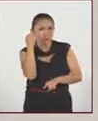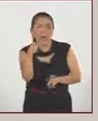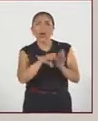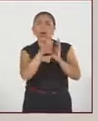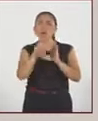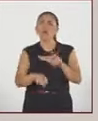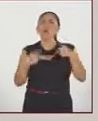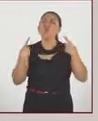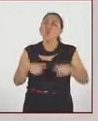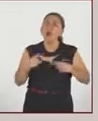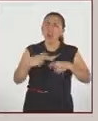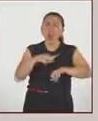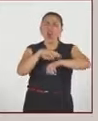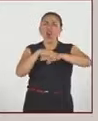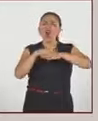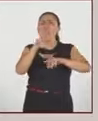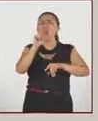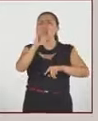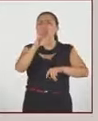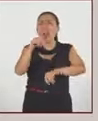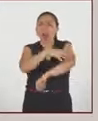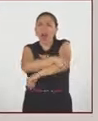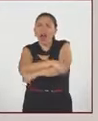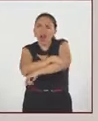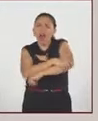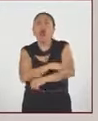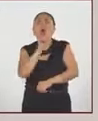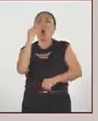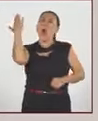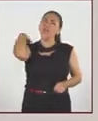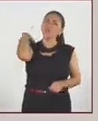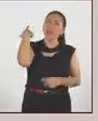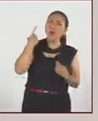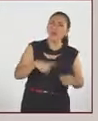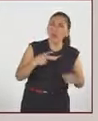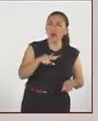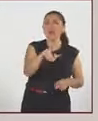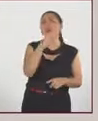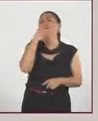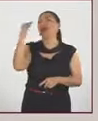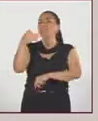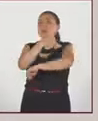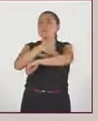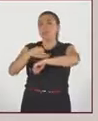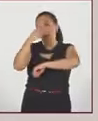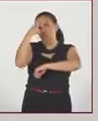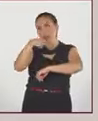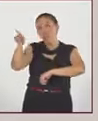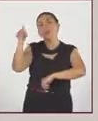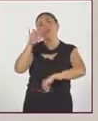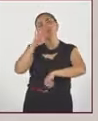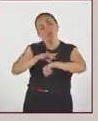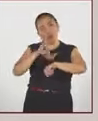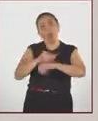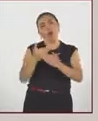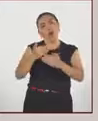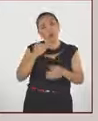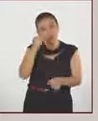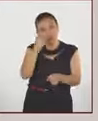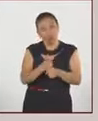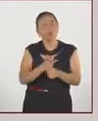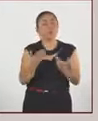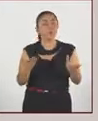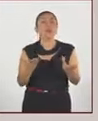una rodilla o el dolor en la espalda, para comunicar a la familia y poder derivar de manera oportuna, ¿no? Como siempre,